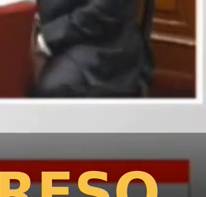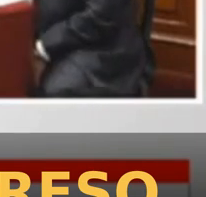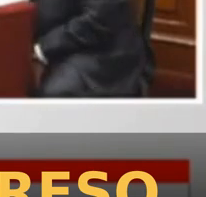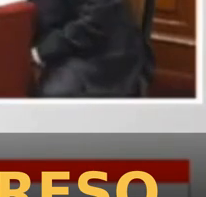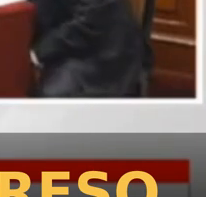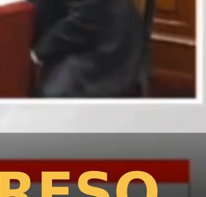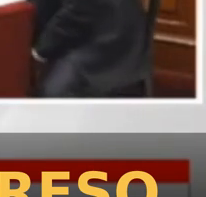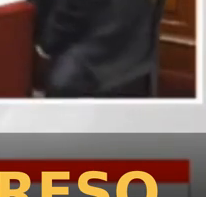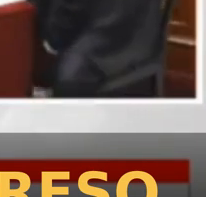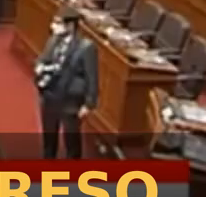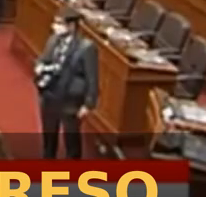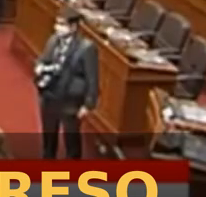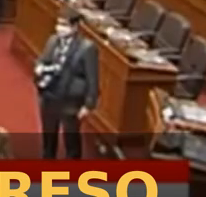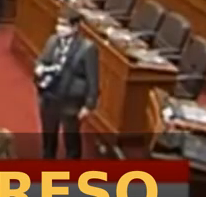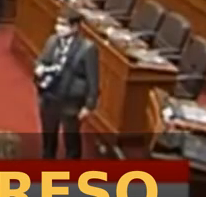pie.